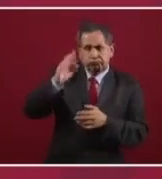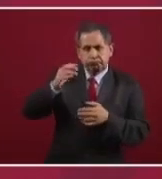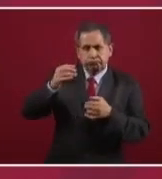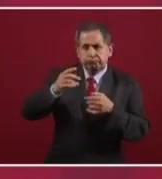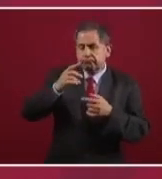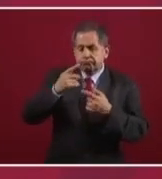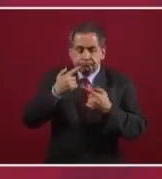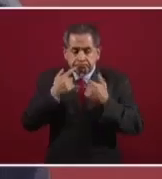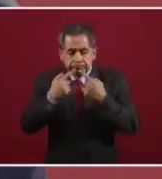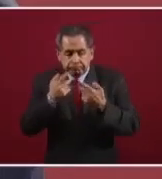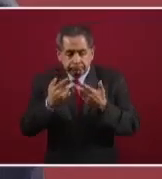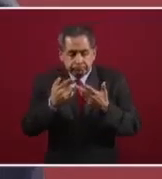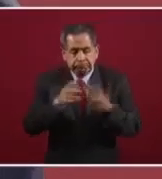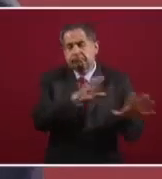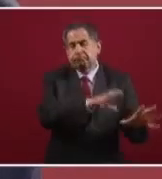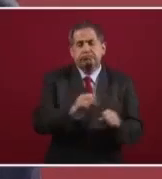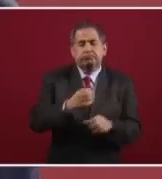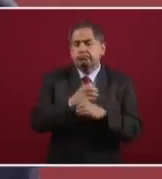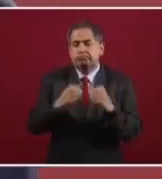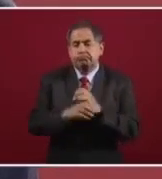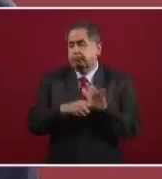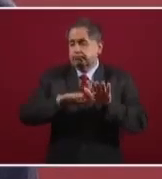para que